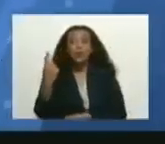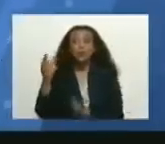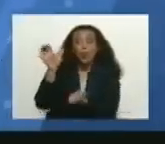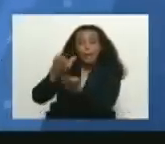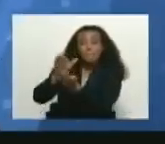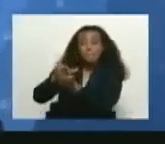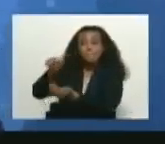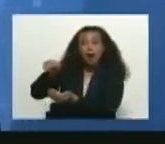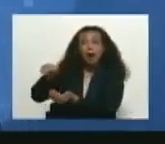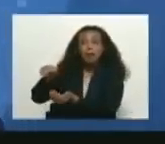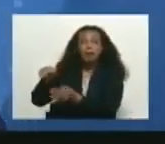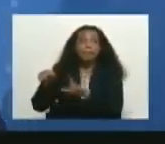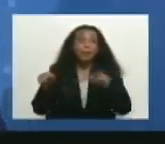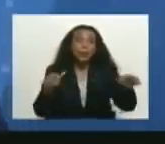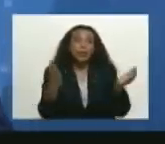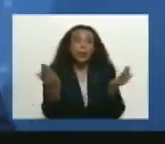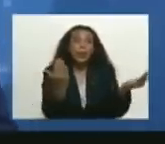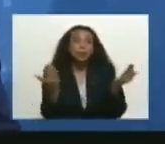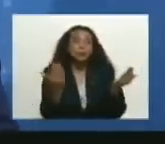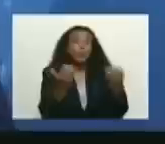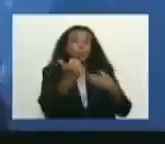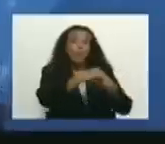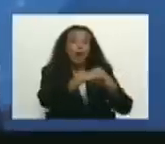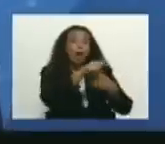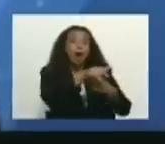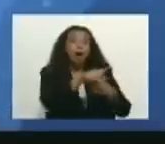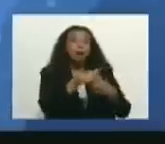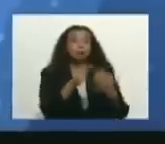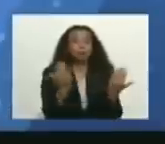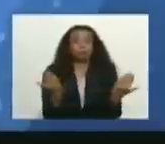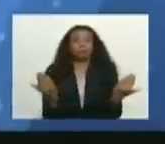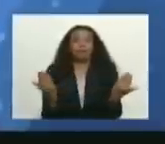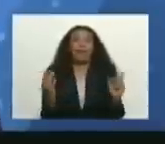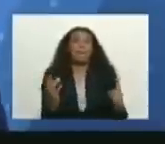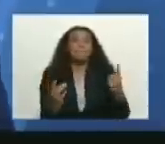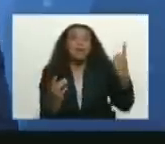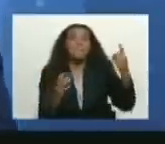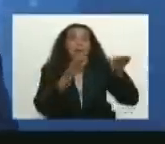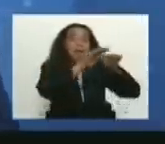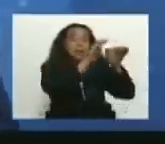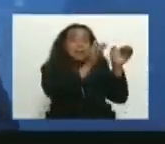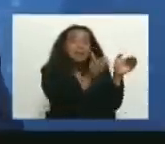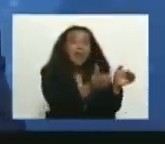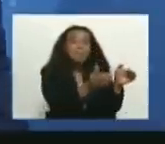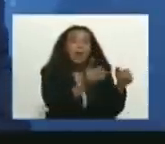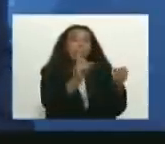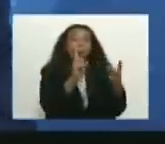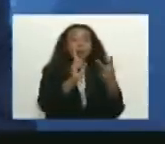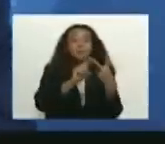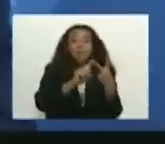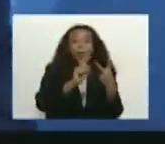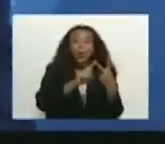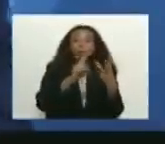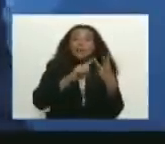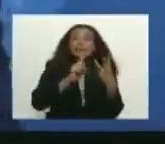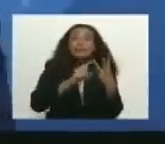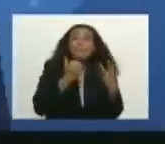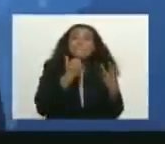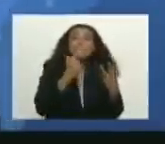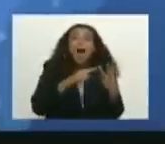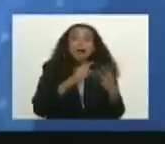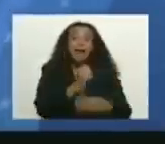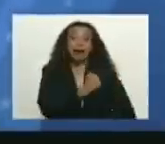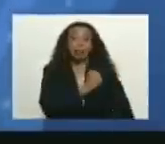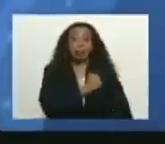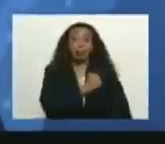de que esta capillita de palma podría ser el primer templo o el segundo o el tercer templo máximo